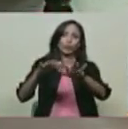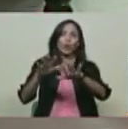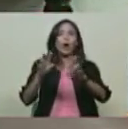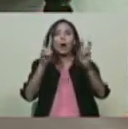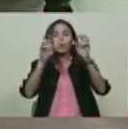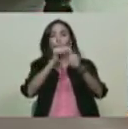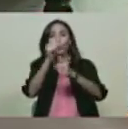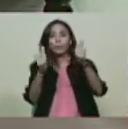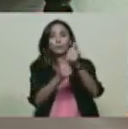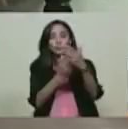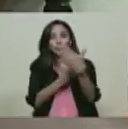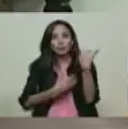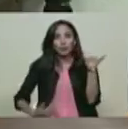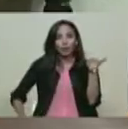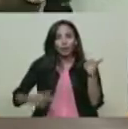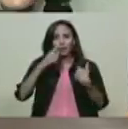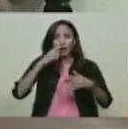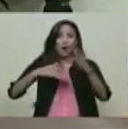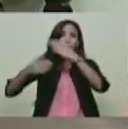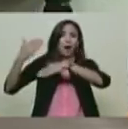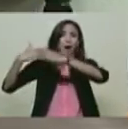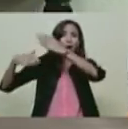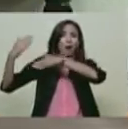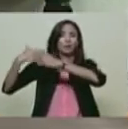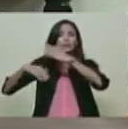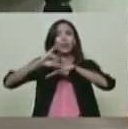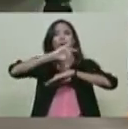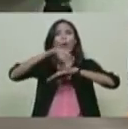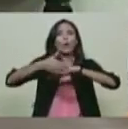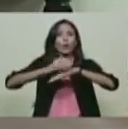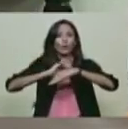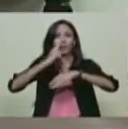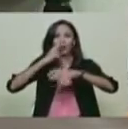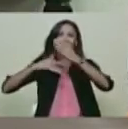vicepresidente ejecutivo, don Jorge Rodríguez Gómez.